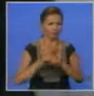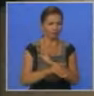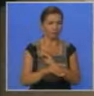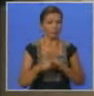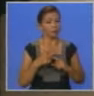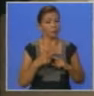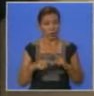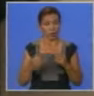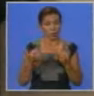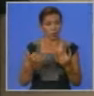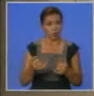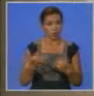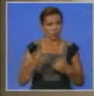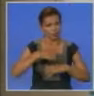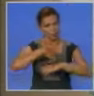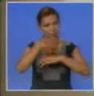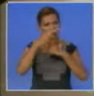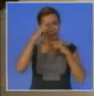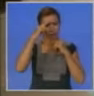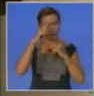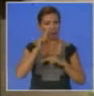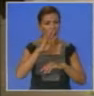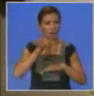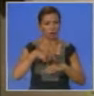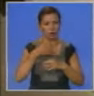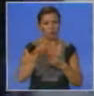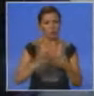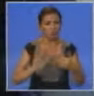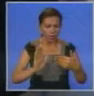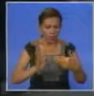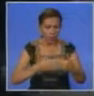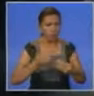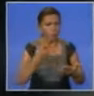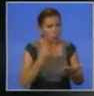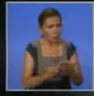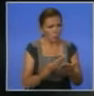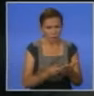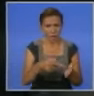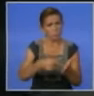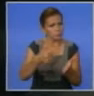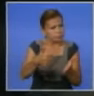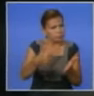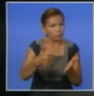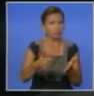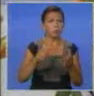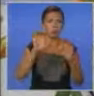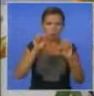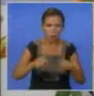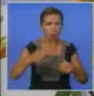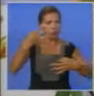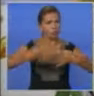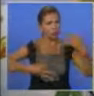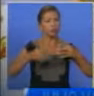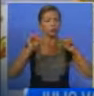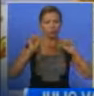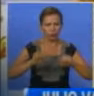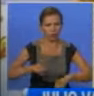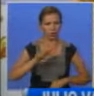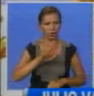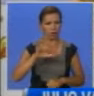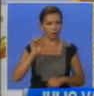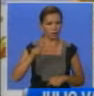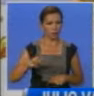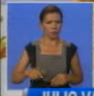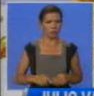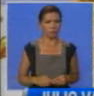las cartillas incautadas durante los allanamientos era suficiente para llamar a juicio a los 39 involucrados. Ellos cobran el